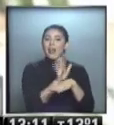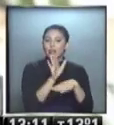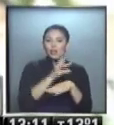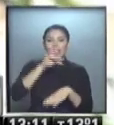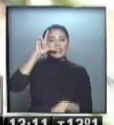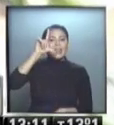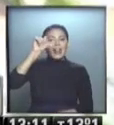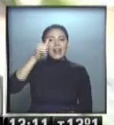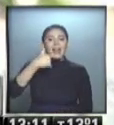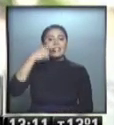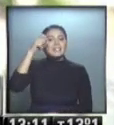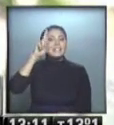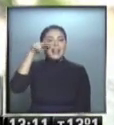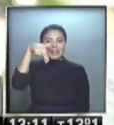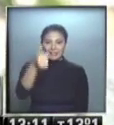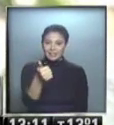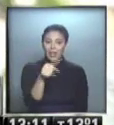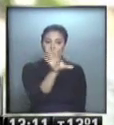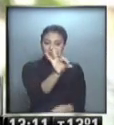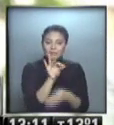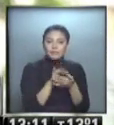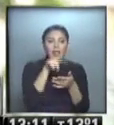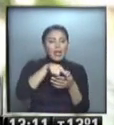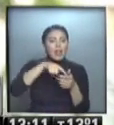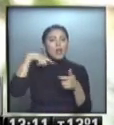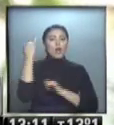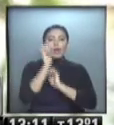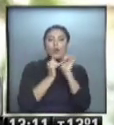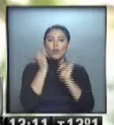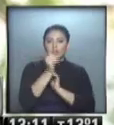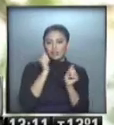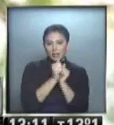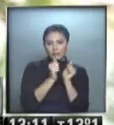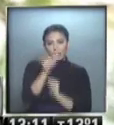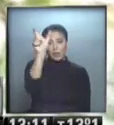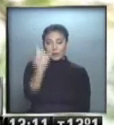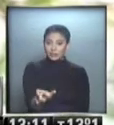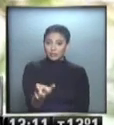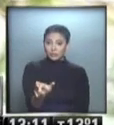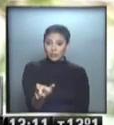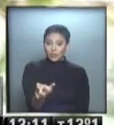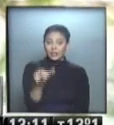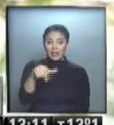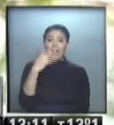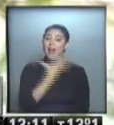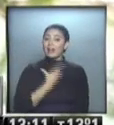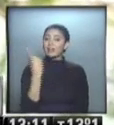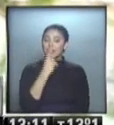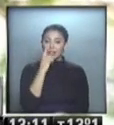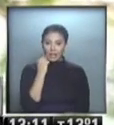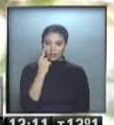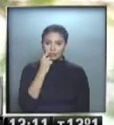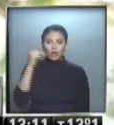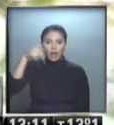así que se definen las películas que se centran en la biografía de una persona en este caso alejandro agresti el realizador